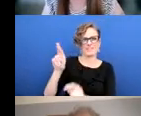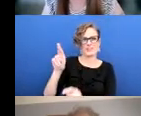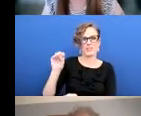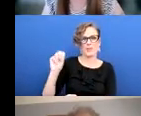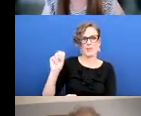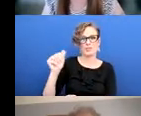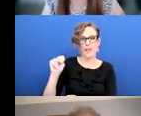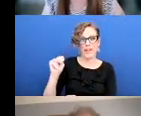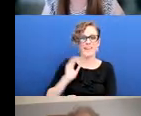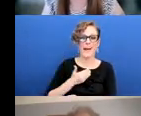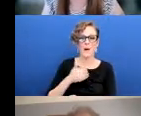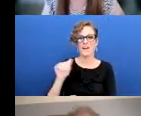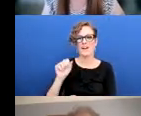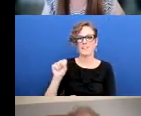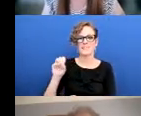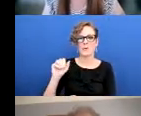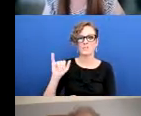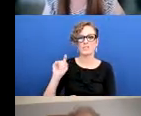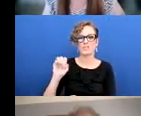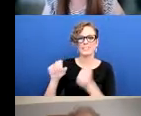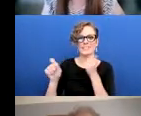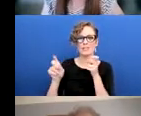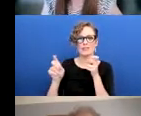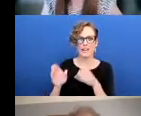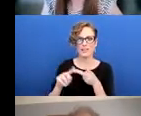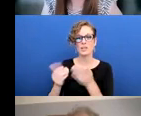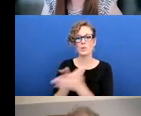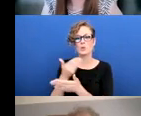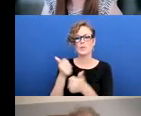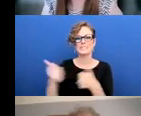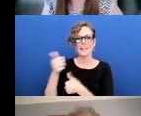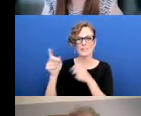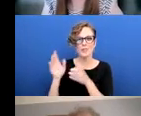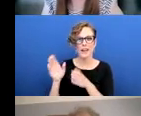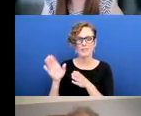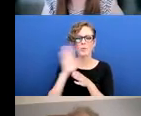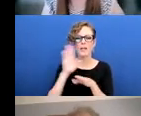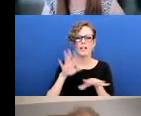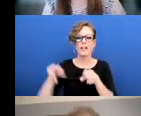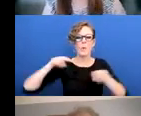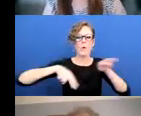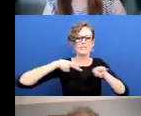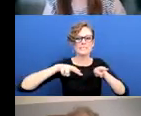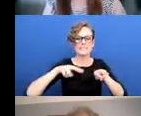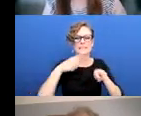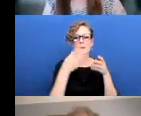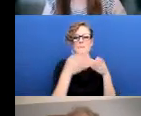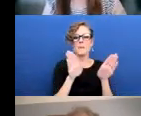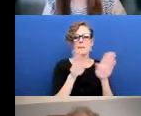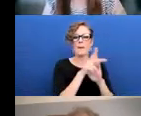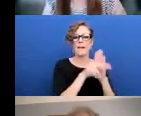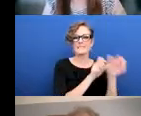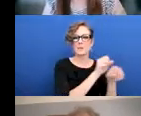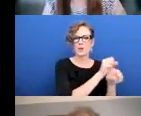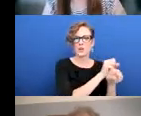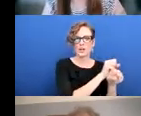se pueden comunicar conmigo, pero más adelante van a estar en muy buenas manos con Roshan y con demás compañeras. Van